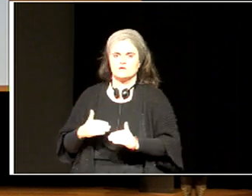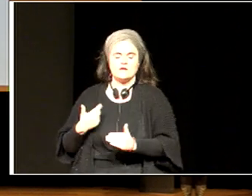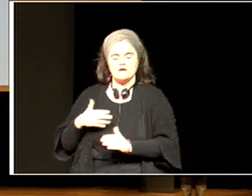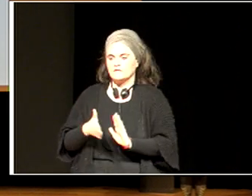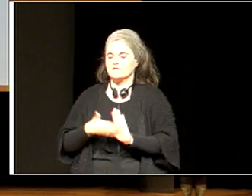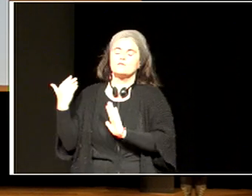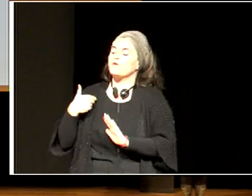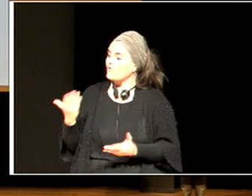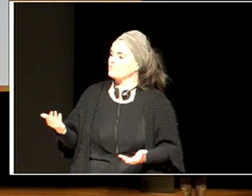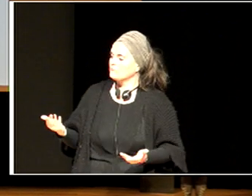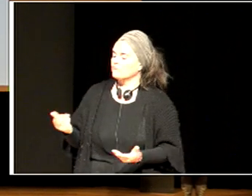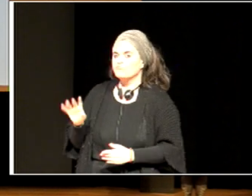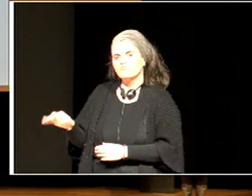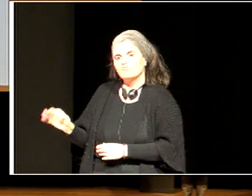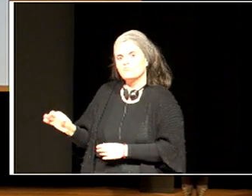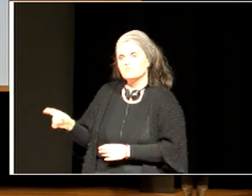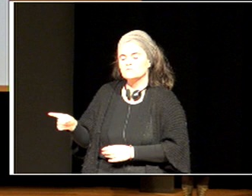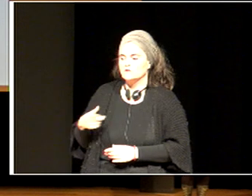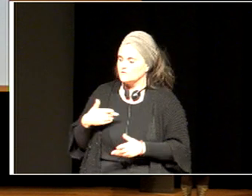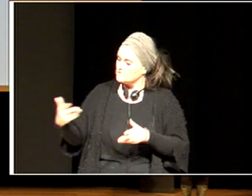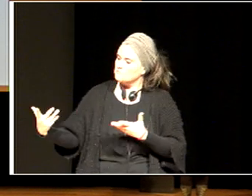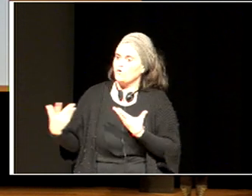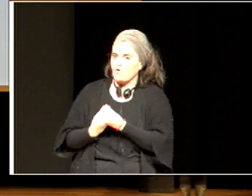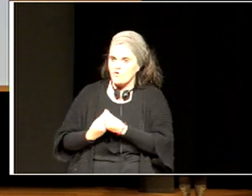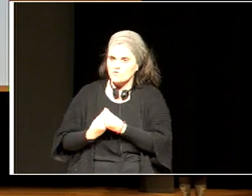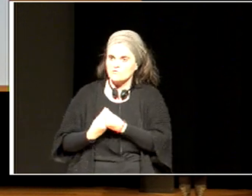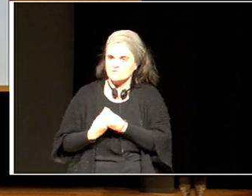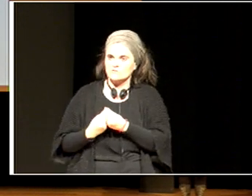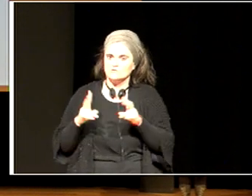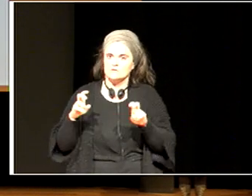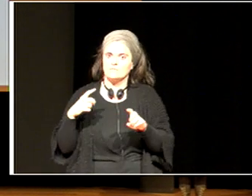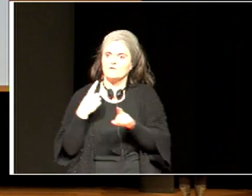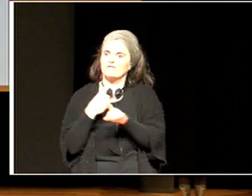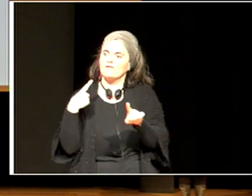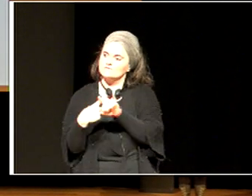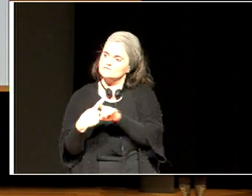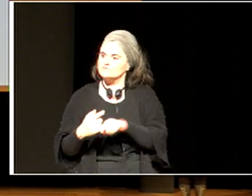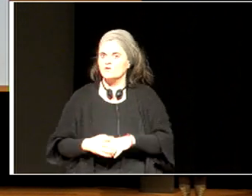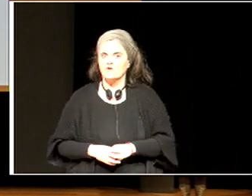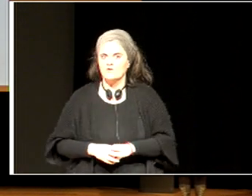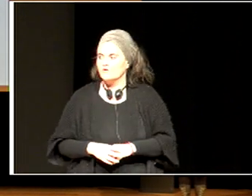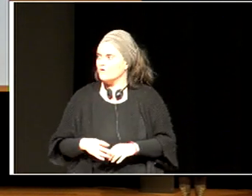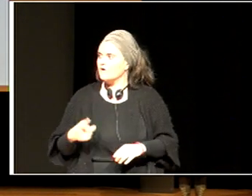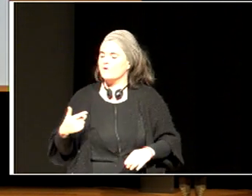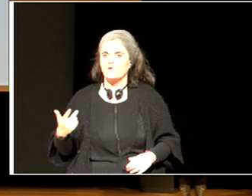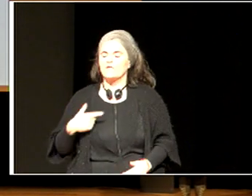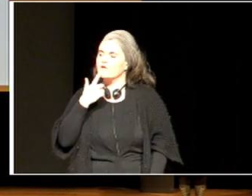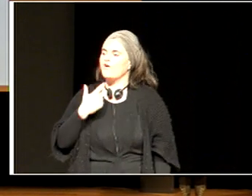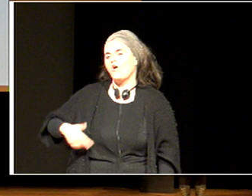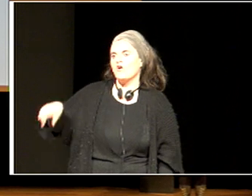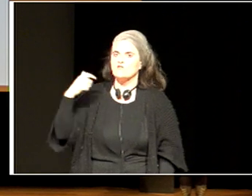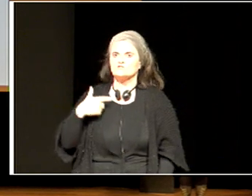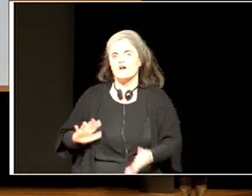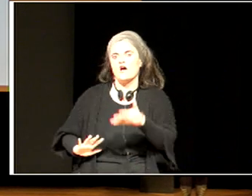analizar ya poner en su sitio cada cosa con respecto al sexismo y diréis ya está ya está ya quiere hacer hay una hoguera y